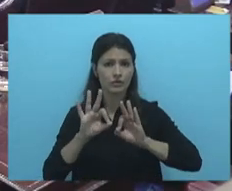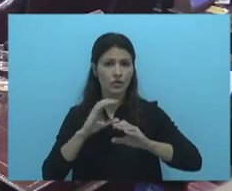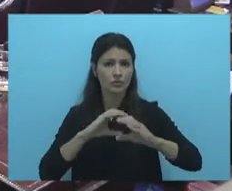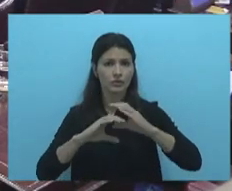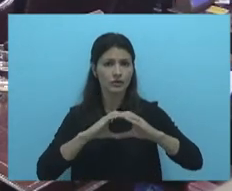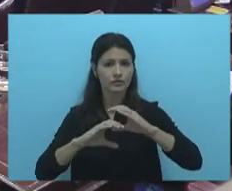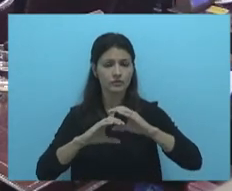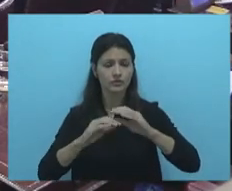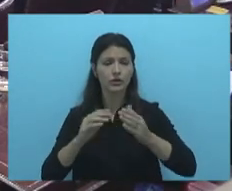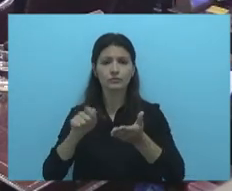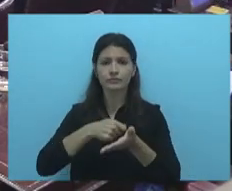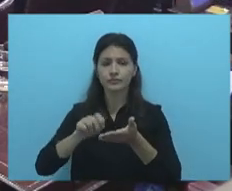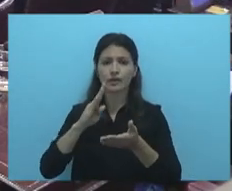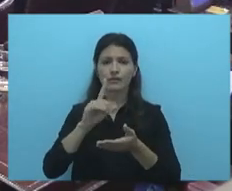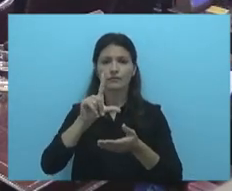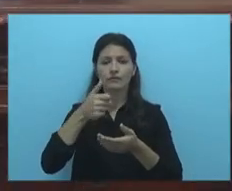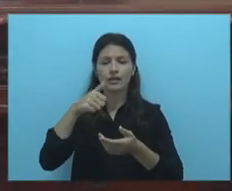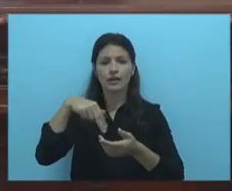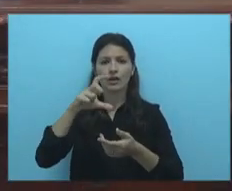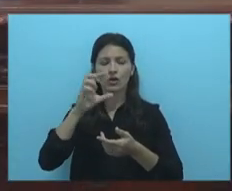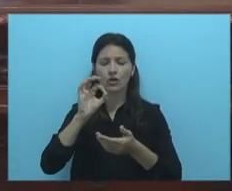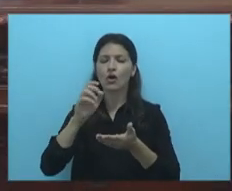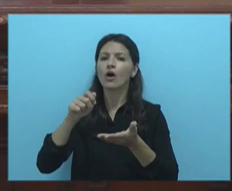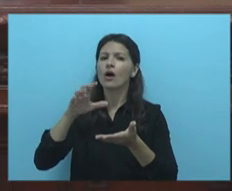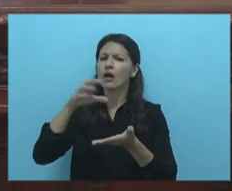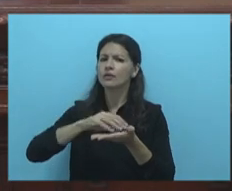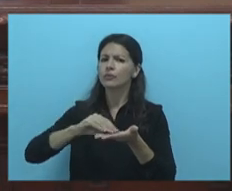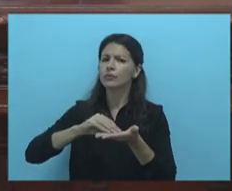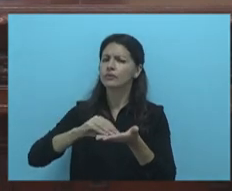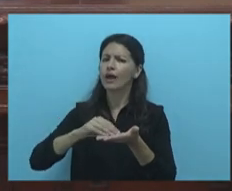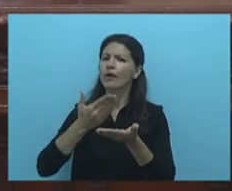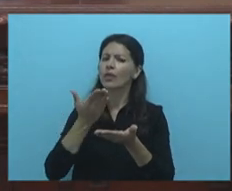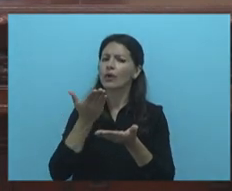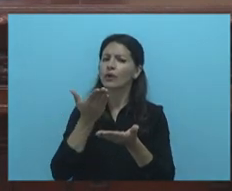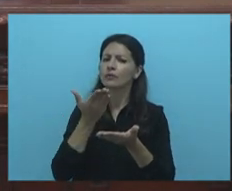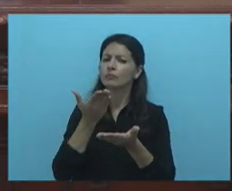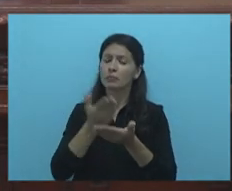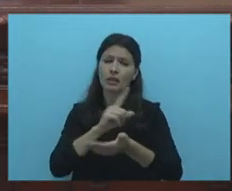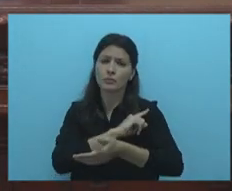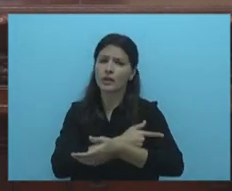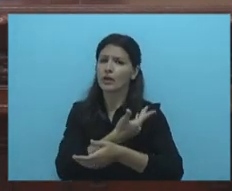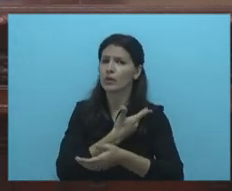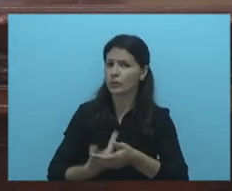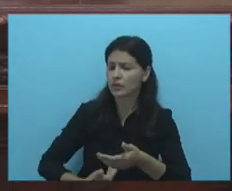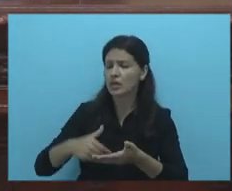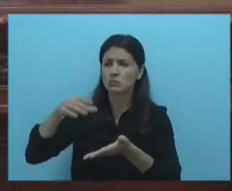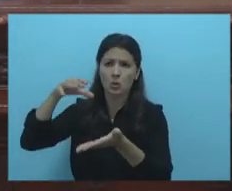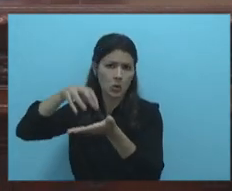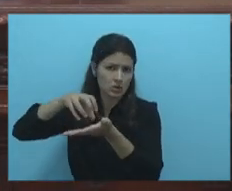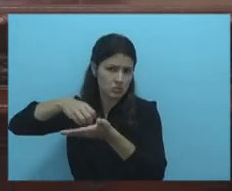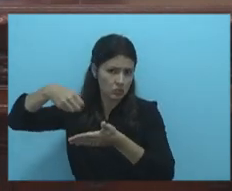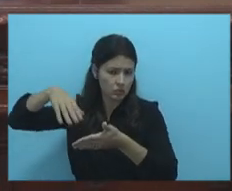de comunicación del diputado Blanco, por el cual la Cámara de Diputados de la provincia vería con agrado que el Poder Ejecutivo, por intermedio del organismo que